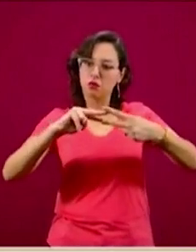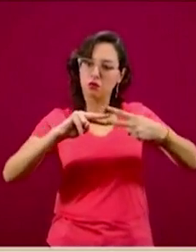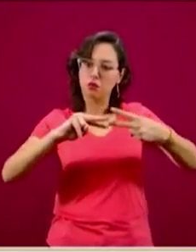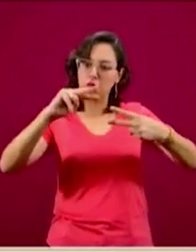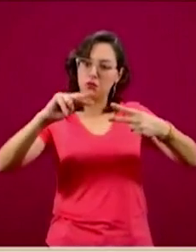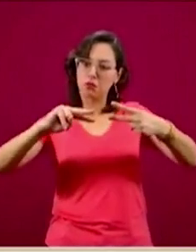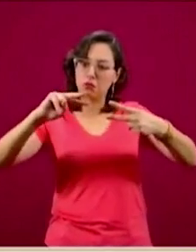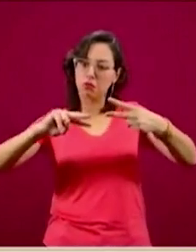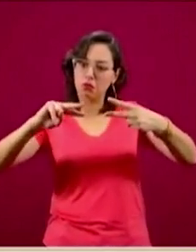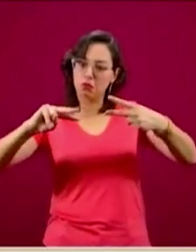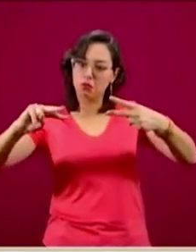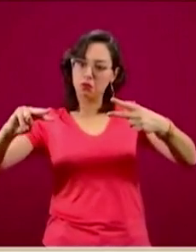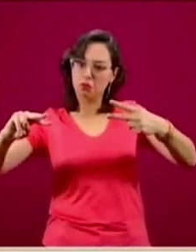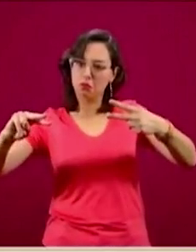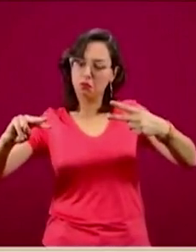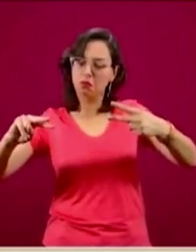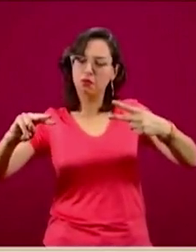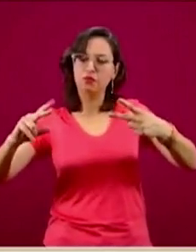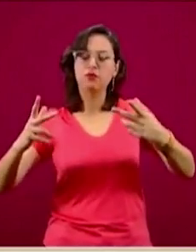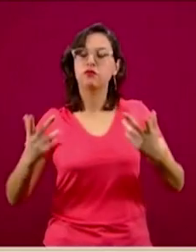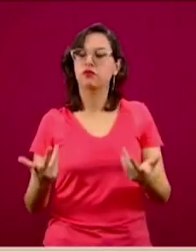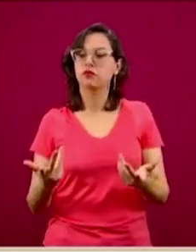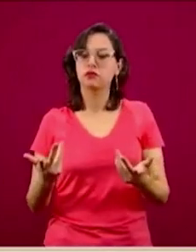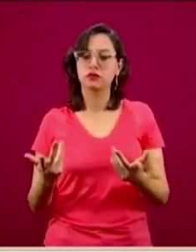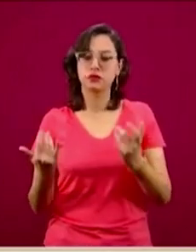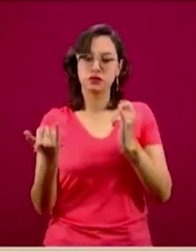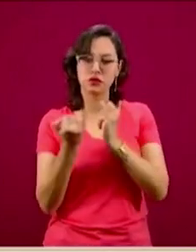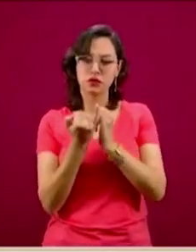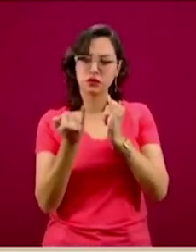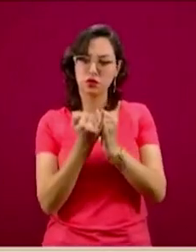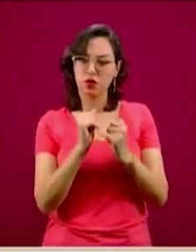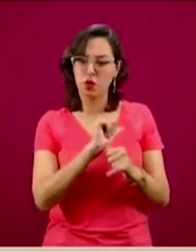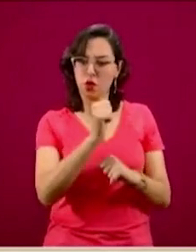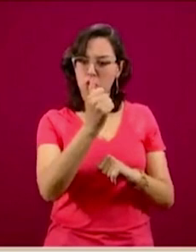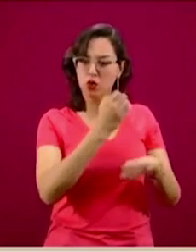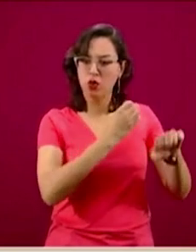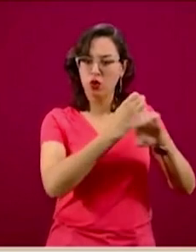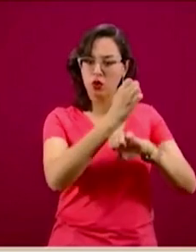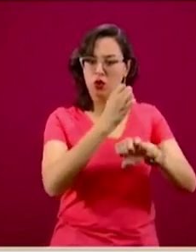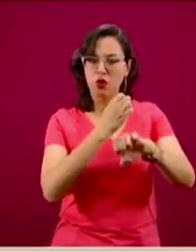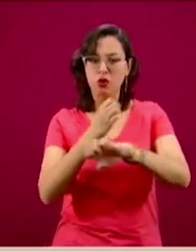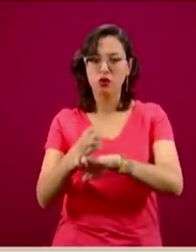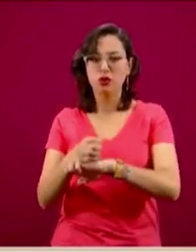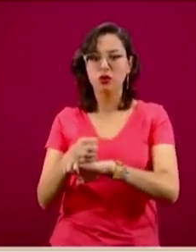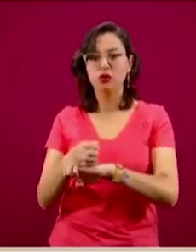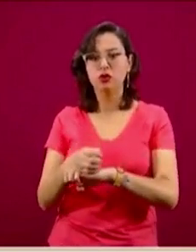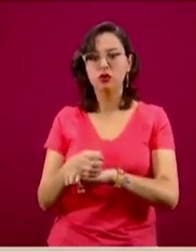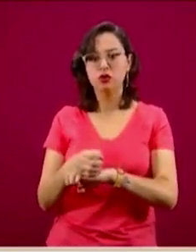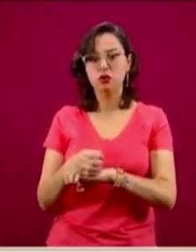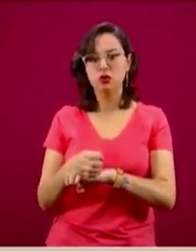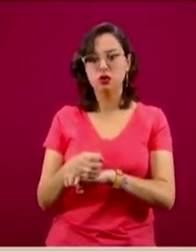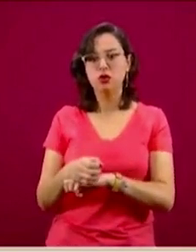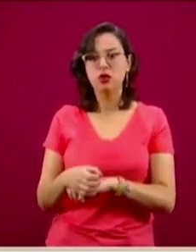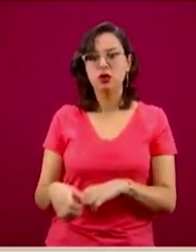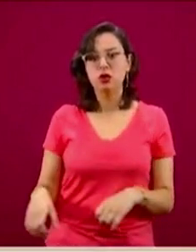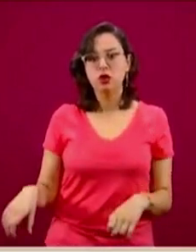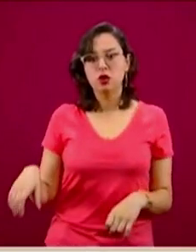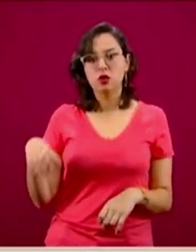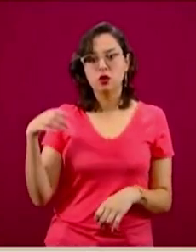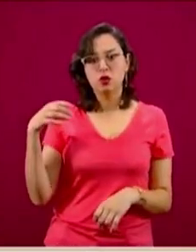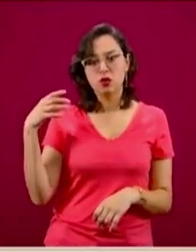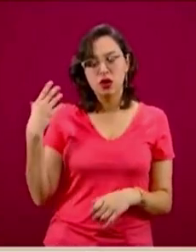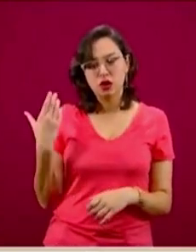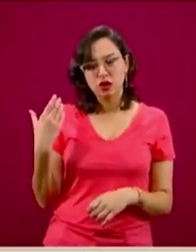mano como en los otros estados de la republica coahuila con movilidad por debajo del